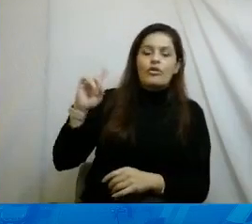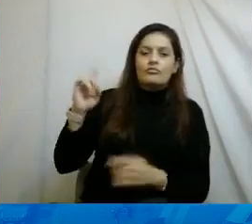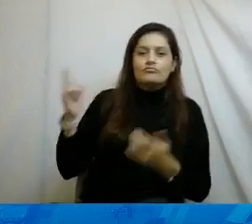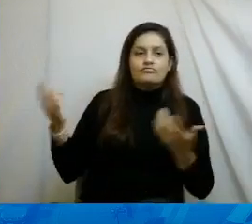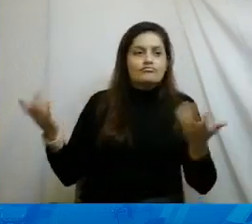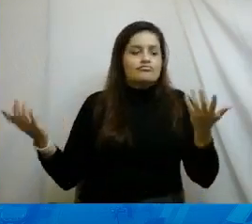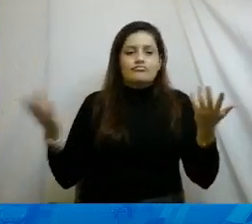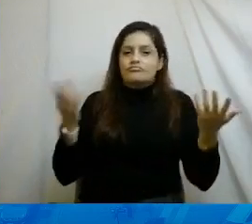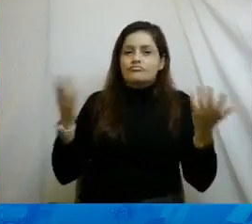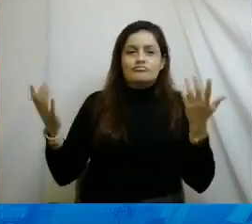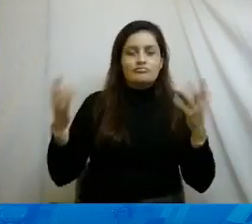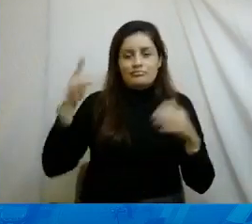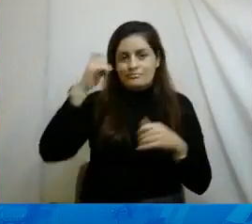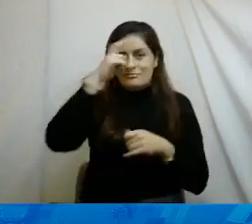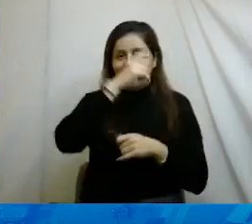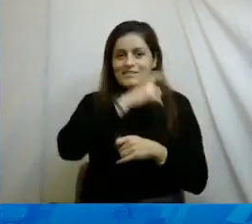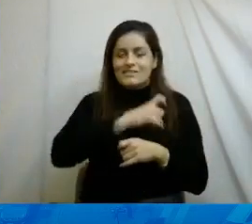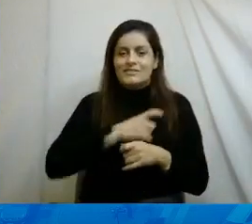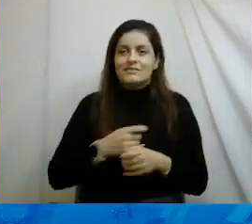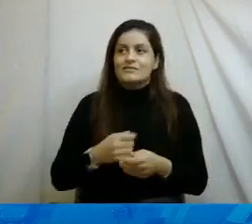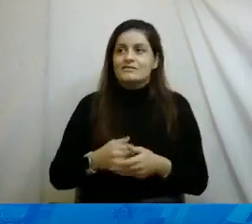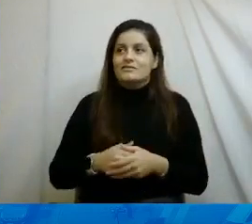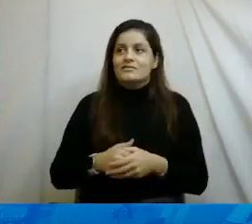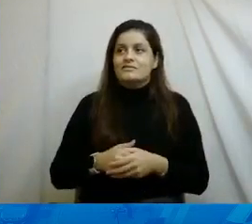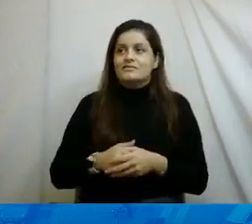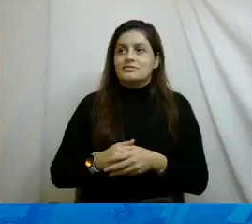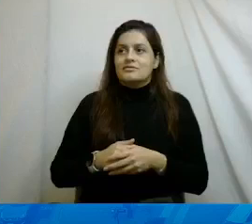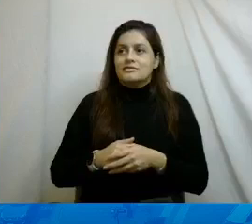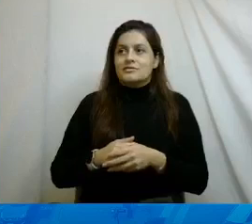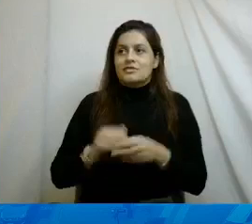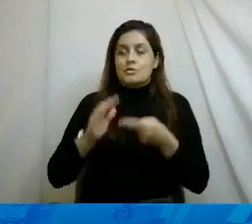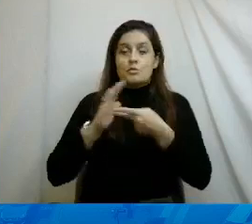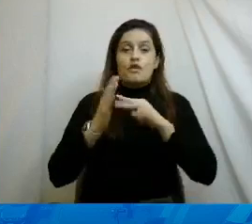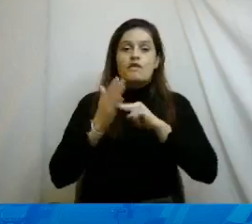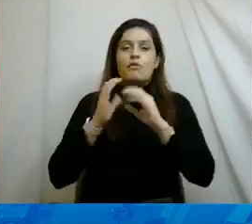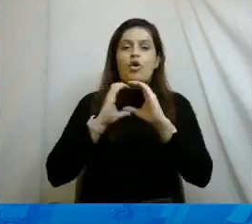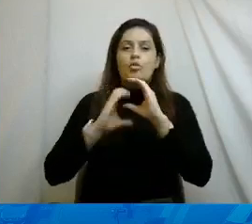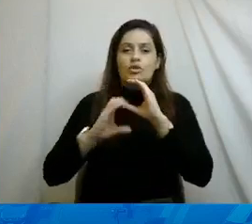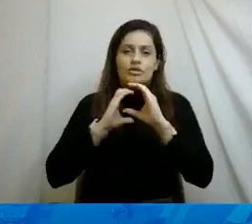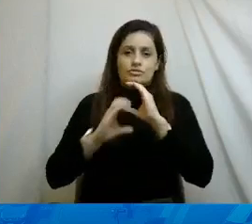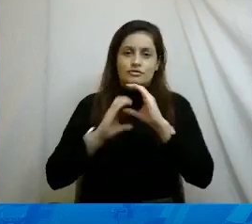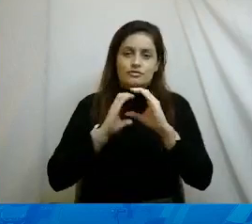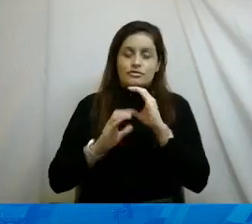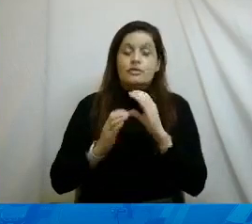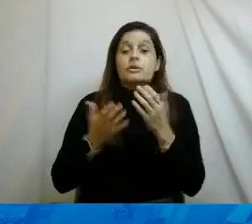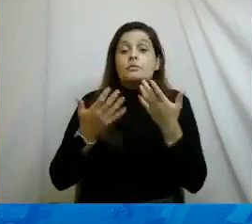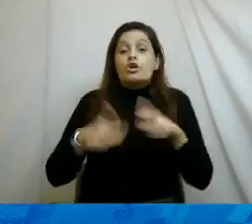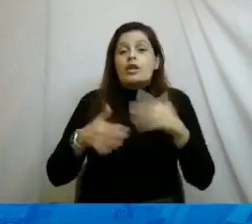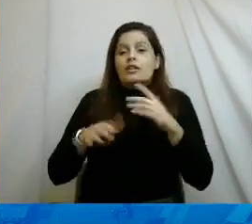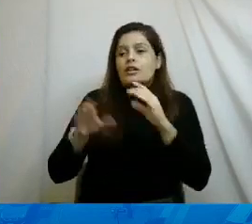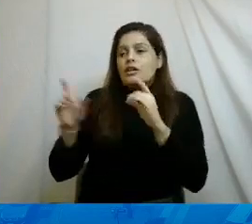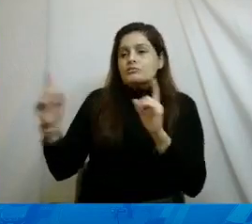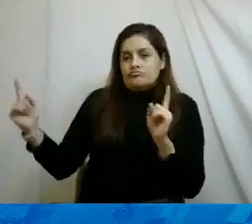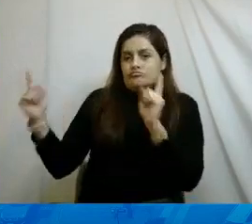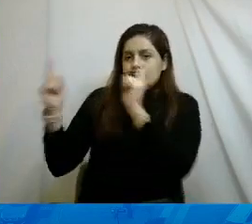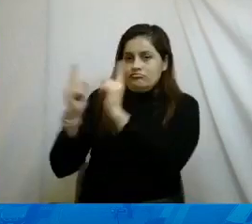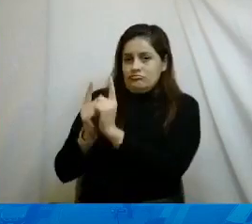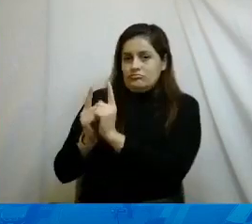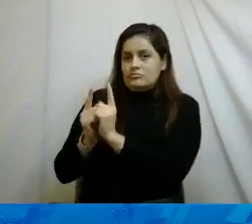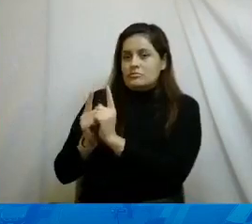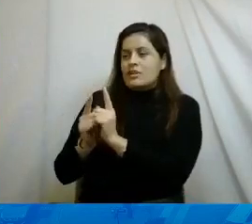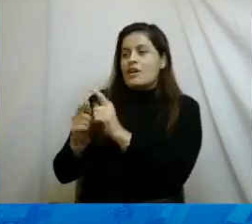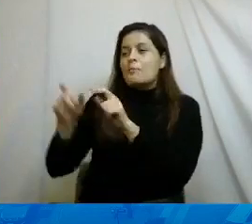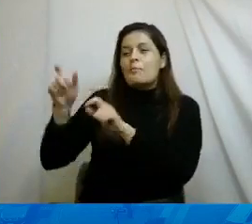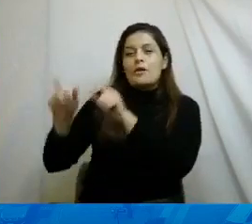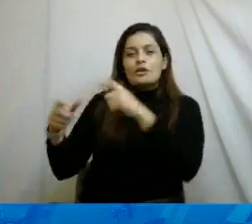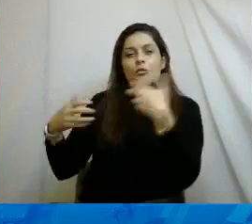no se están realizando, acá es un problema de comunicación. Entonces sería importante de poder juntarse con ellos, con los